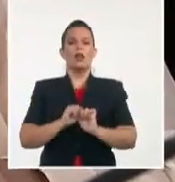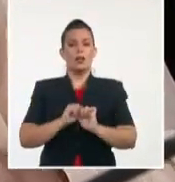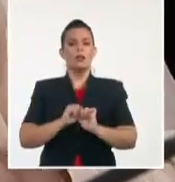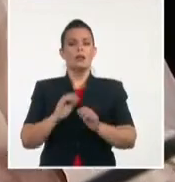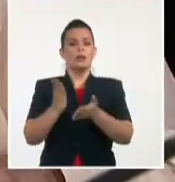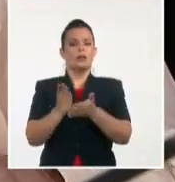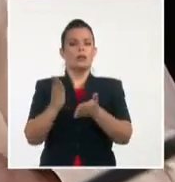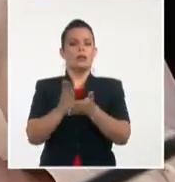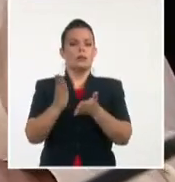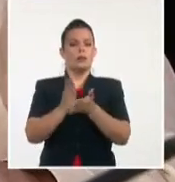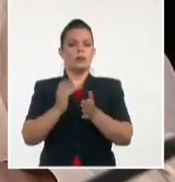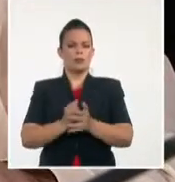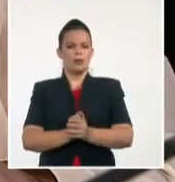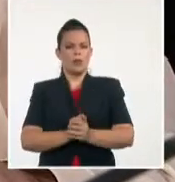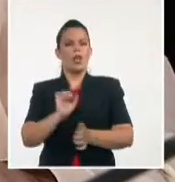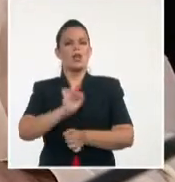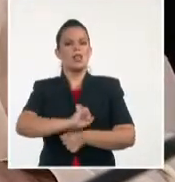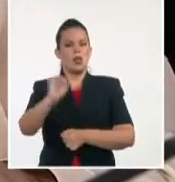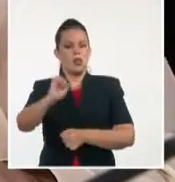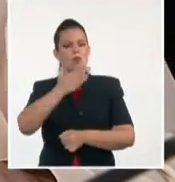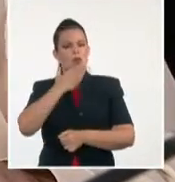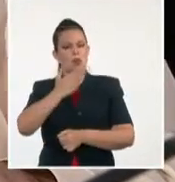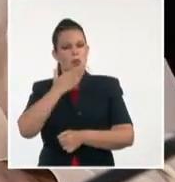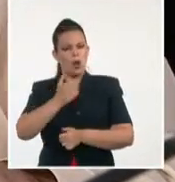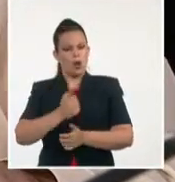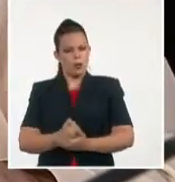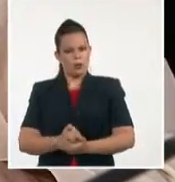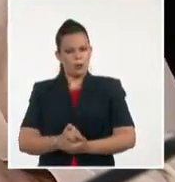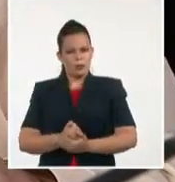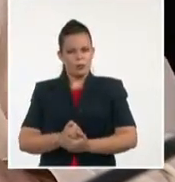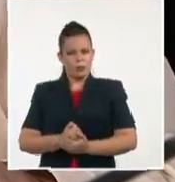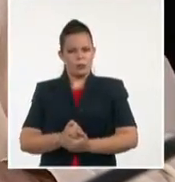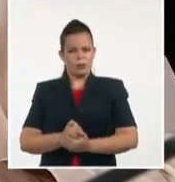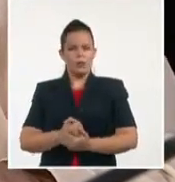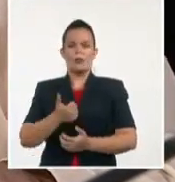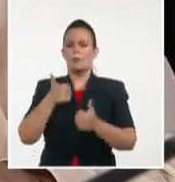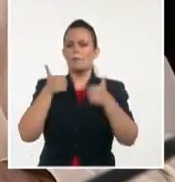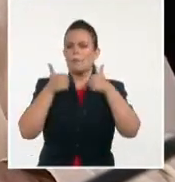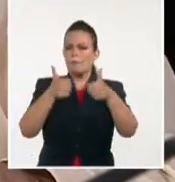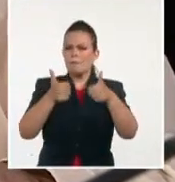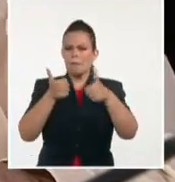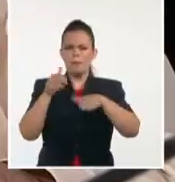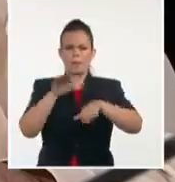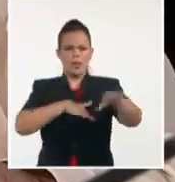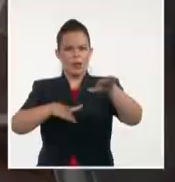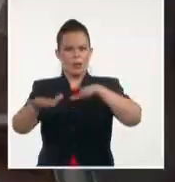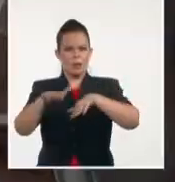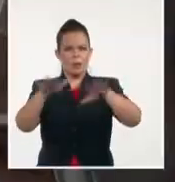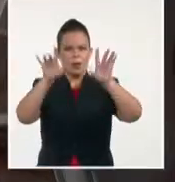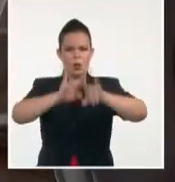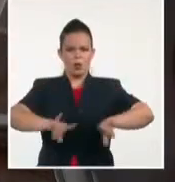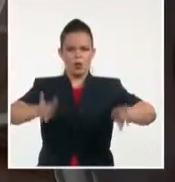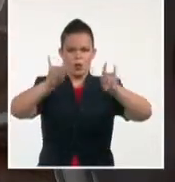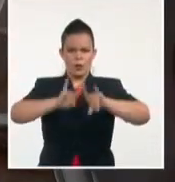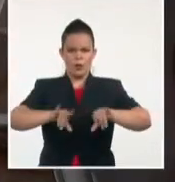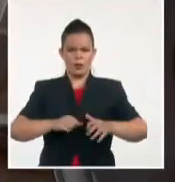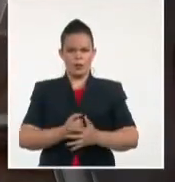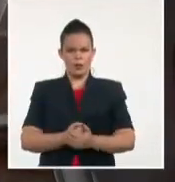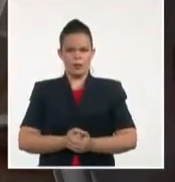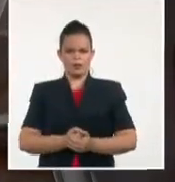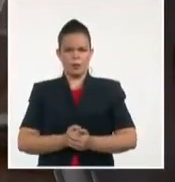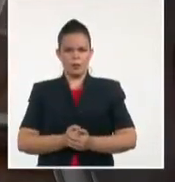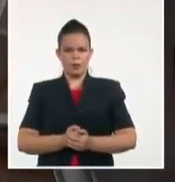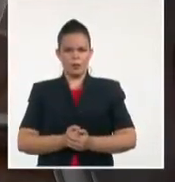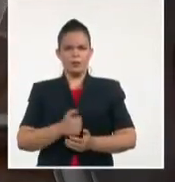excelentes meteorólogos, muy bien preparados por esta universidad. El ISTEC, que es por instituto, el ISTEC, porque es el